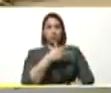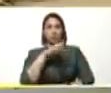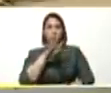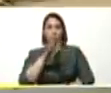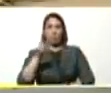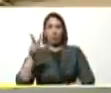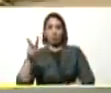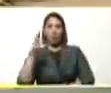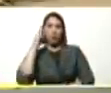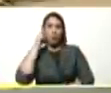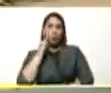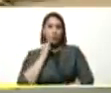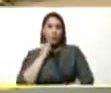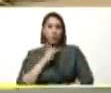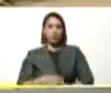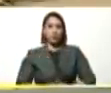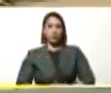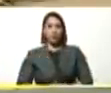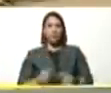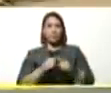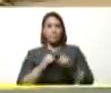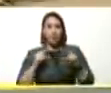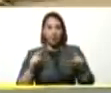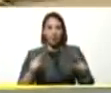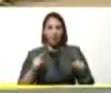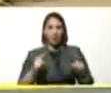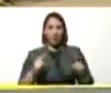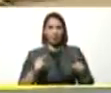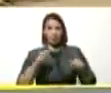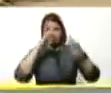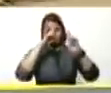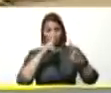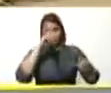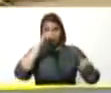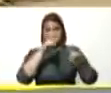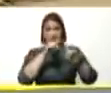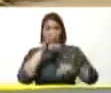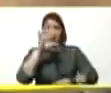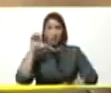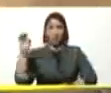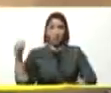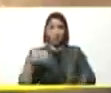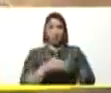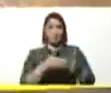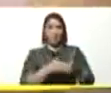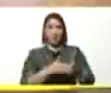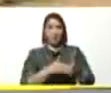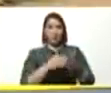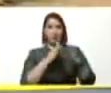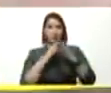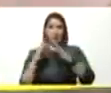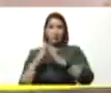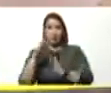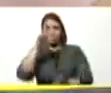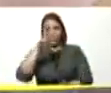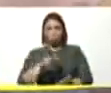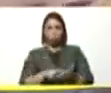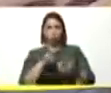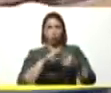2.555.567.342 bolívares para cumplir la meta de 500.000 viviendas, aprobados los